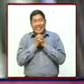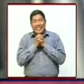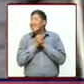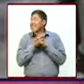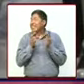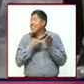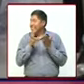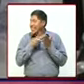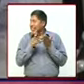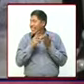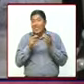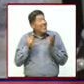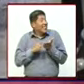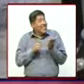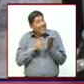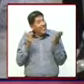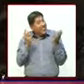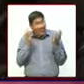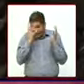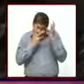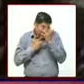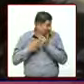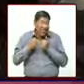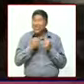la verdad,